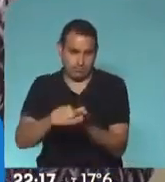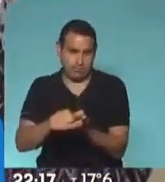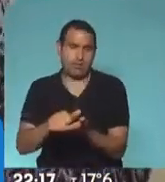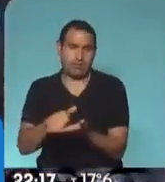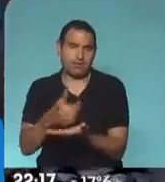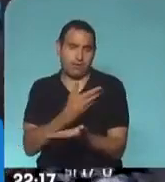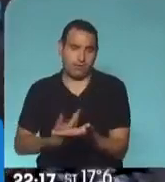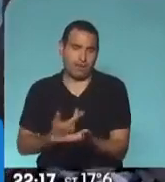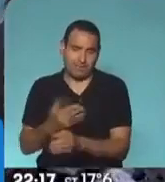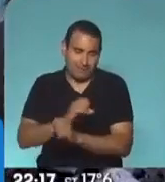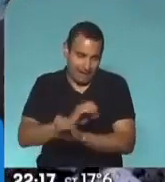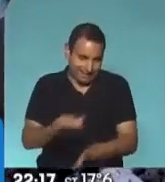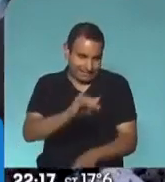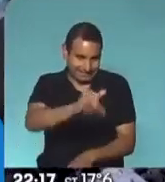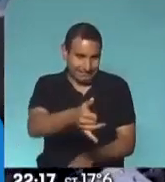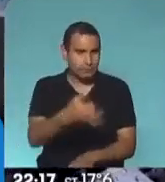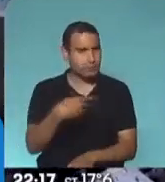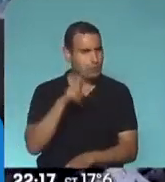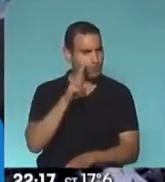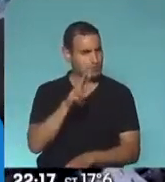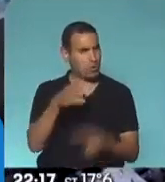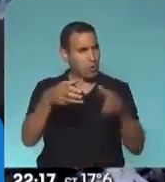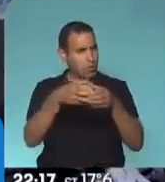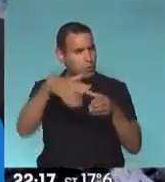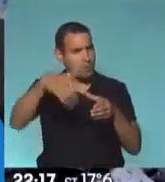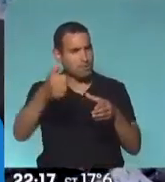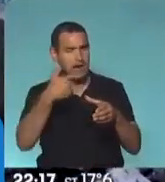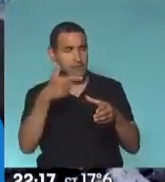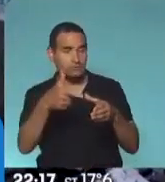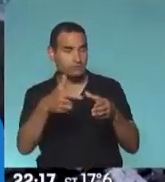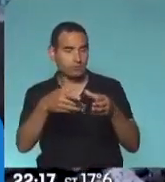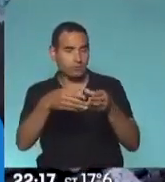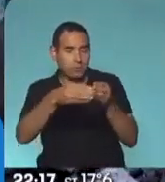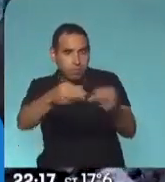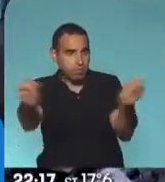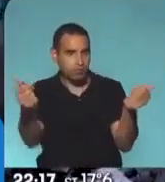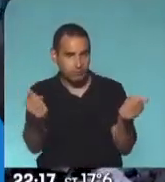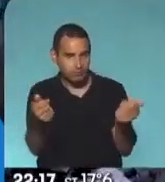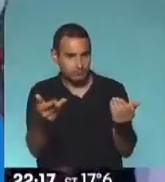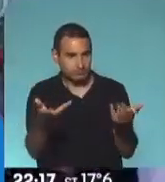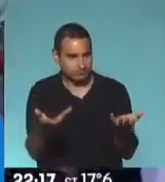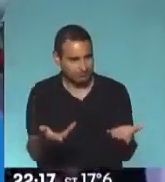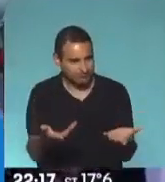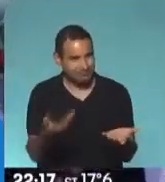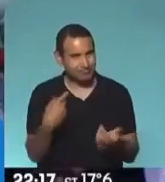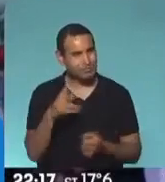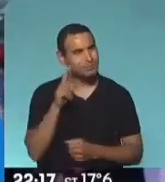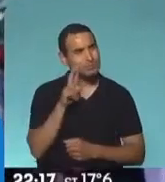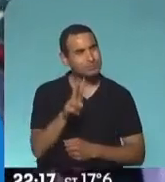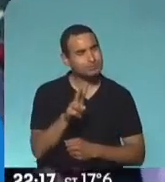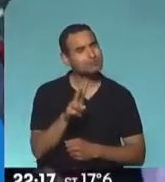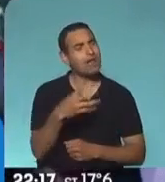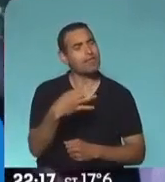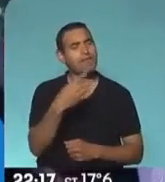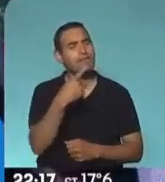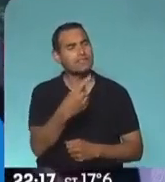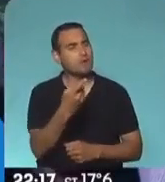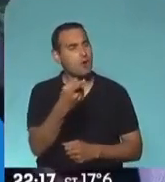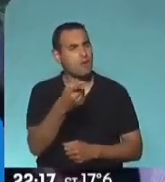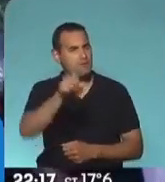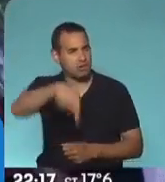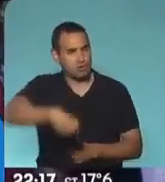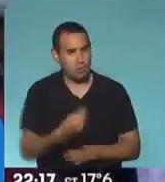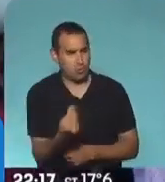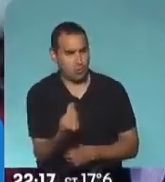alguna manera también se vio es que el MAS se deshizo rápidamente. Y quizás si uno tuviese que mencionar alguna causa a